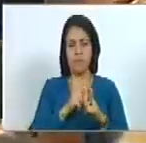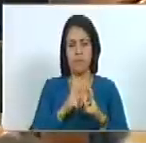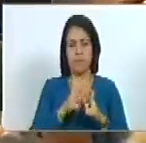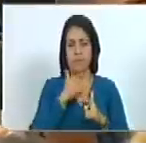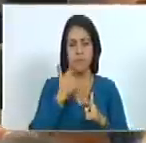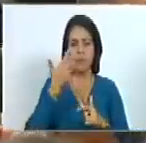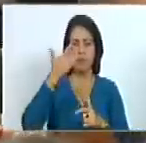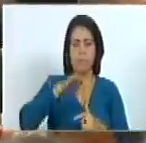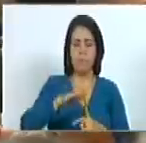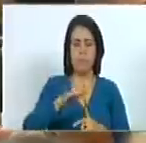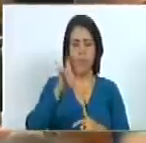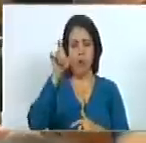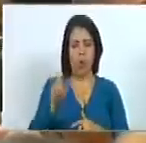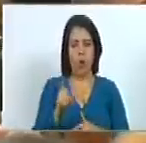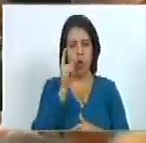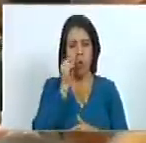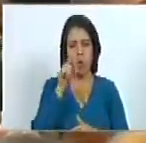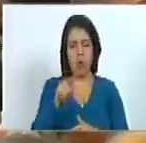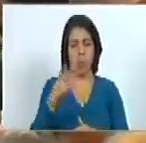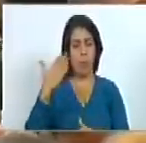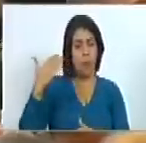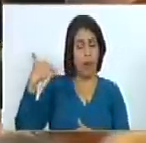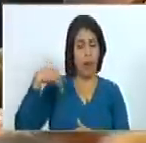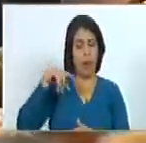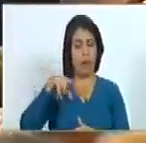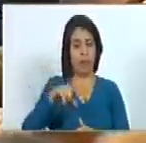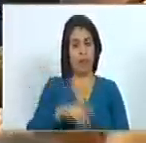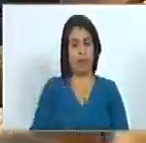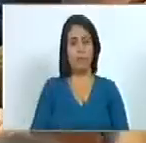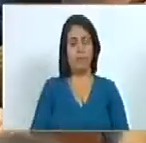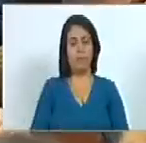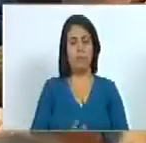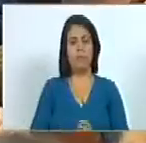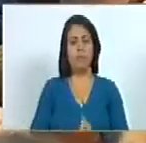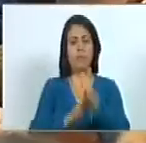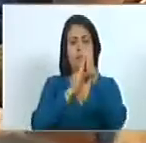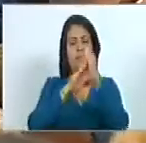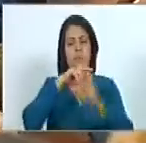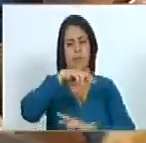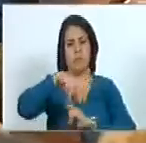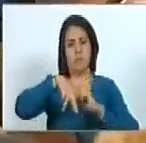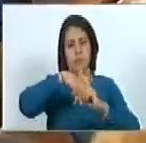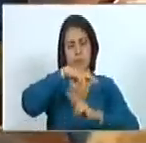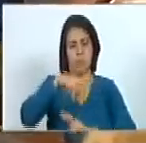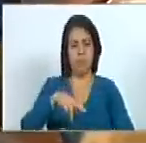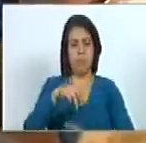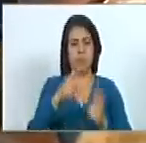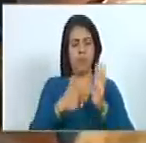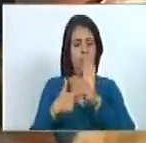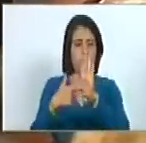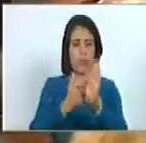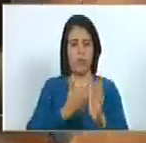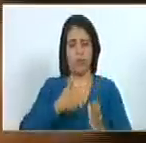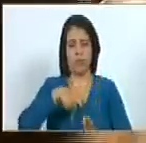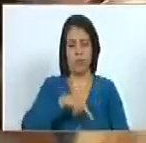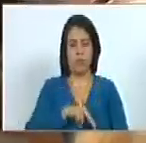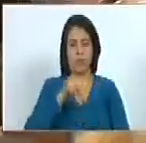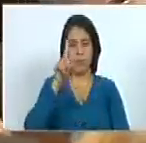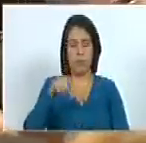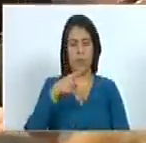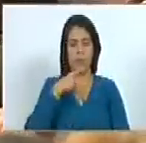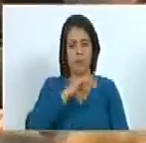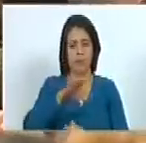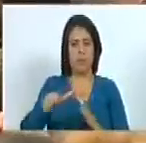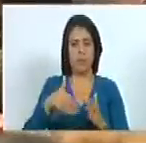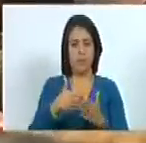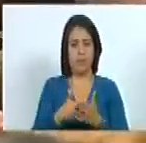inmortalidad de un camarada quien fuera, además de un dirigente revolucionario de referencia para nosotros y para